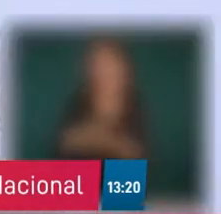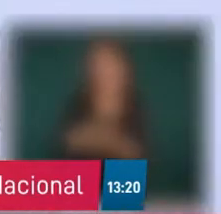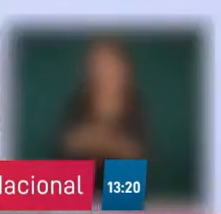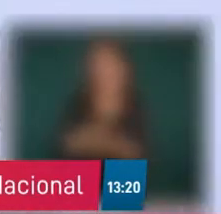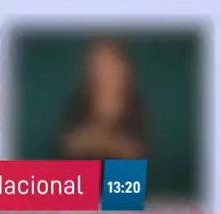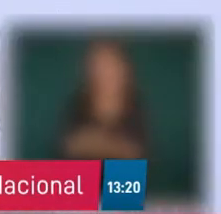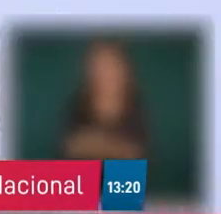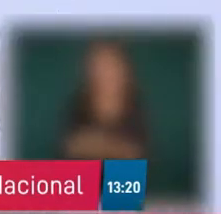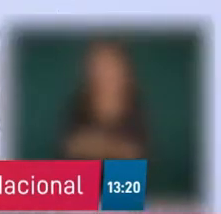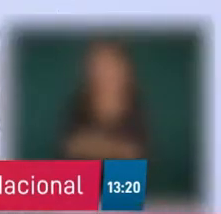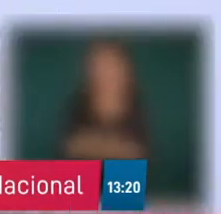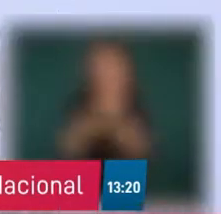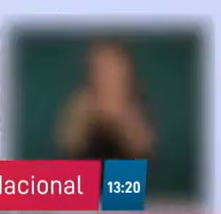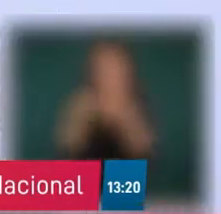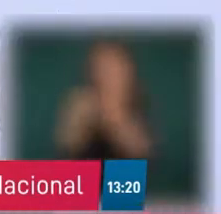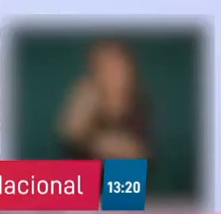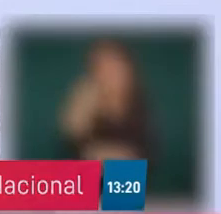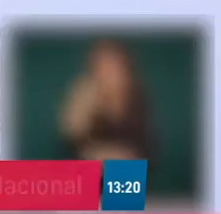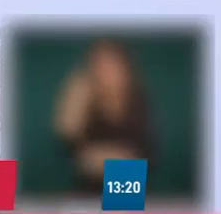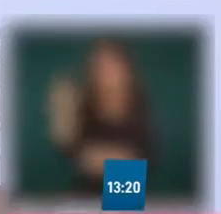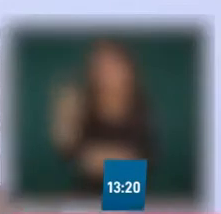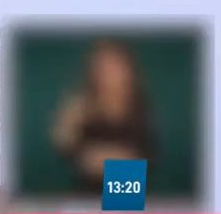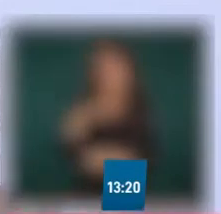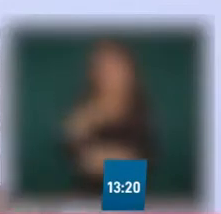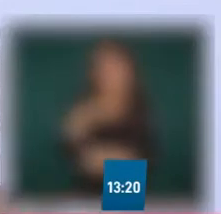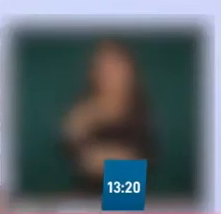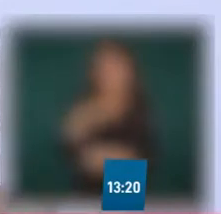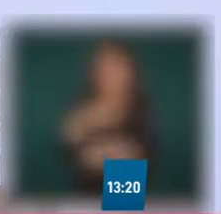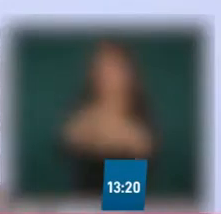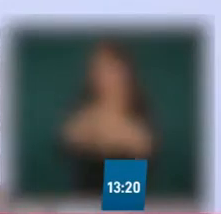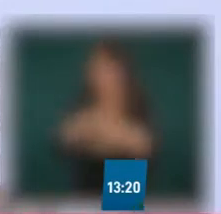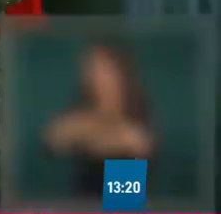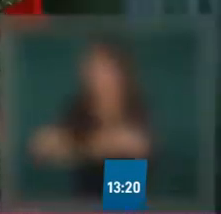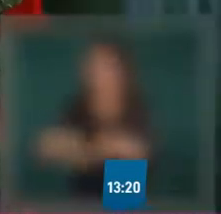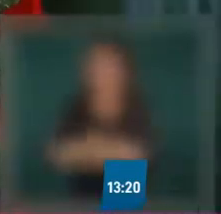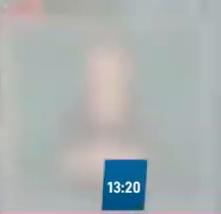5,794 casos en lo que va de la administración.